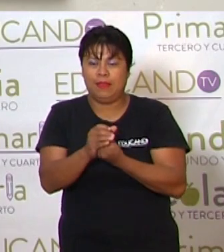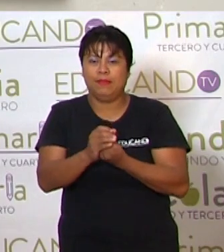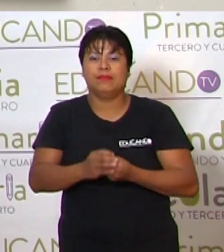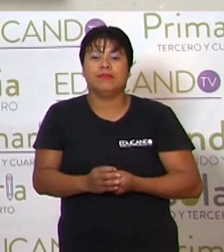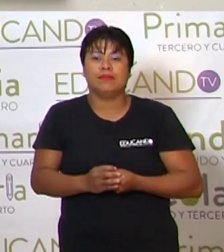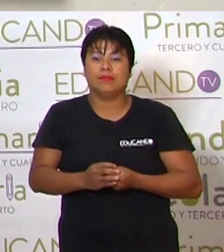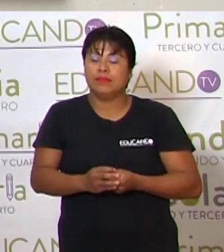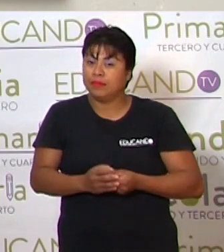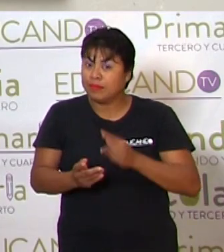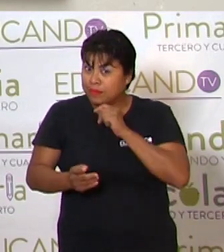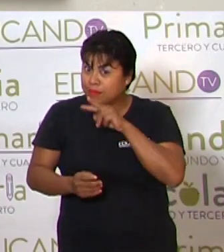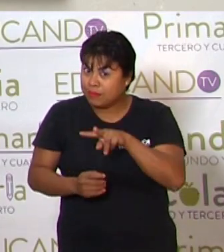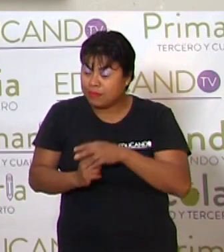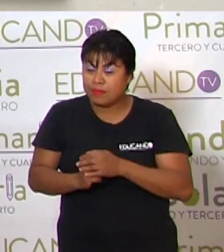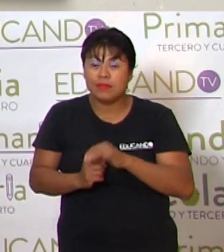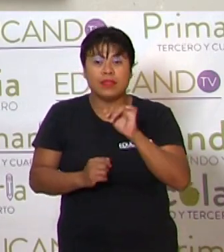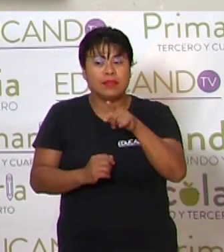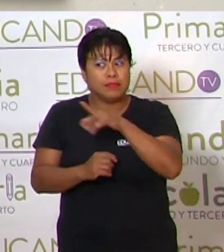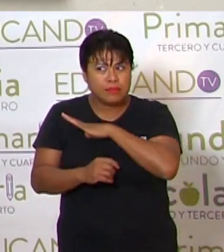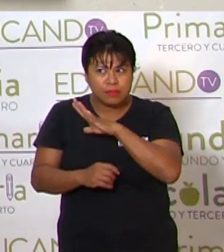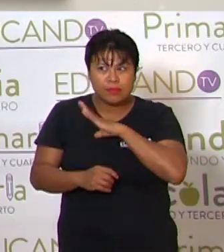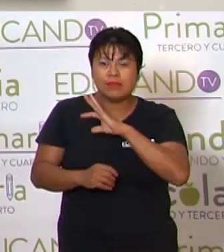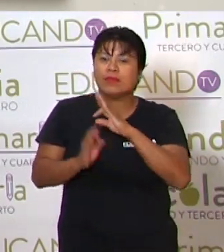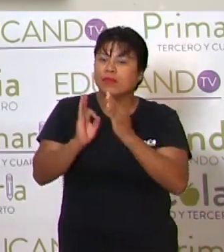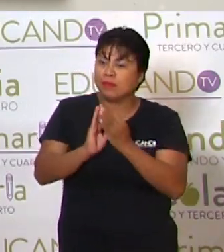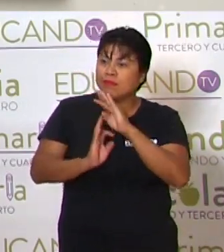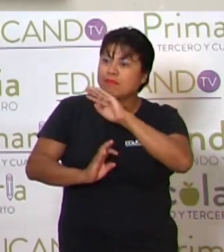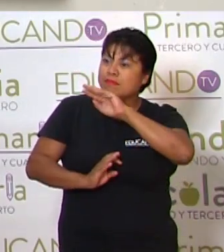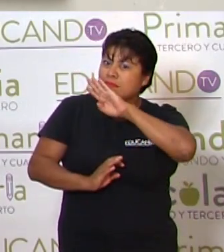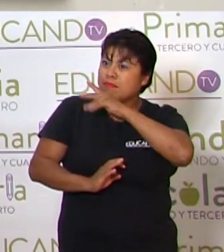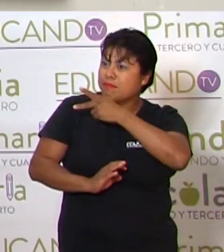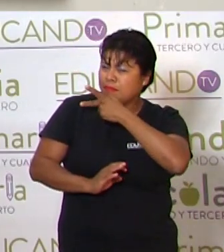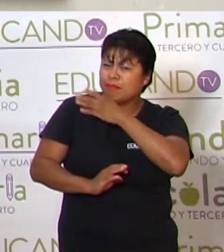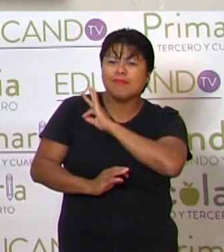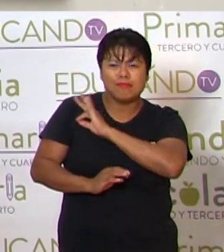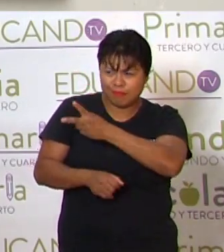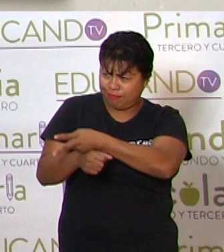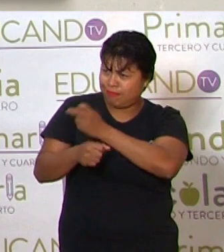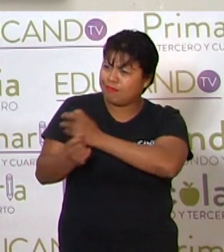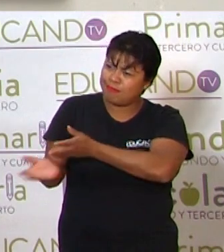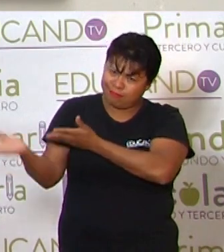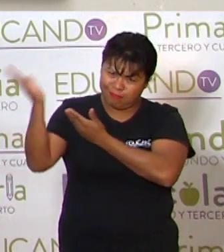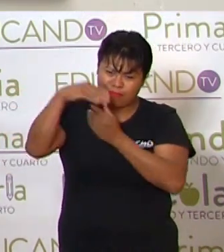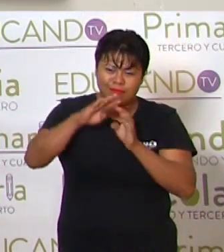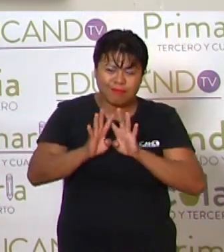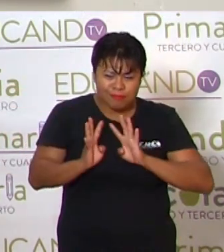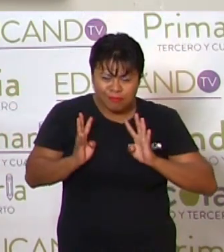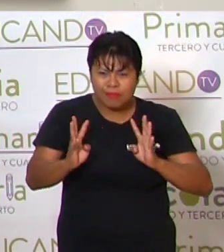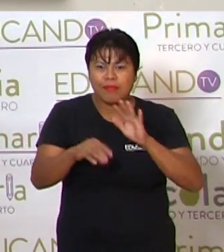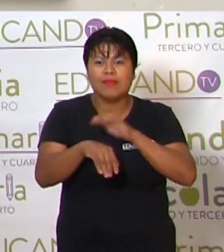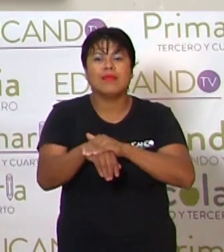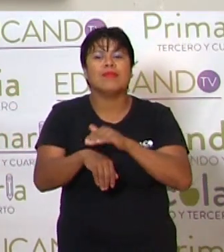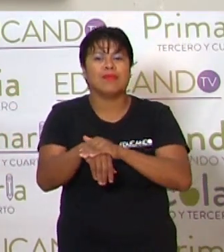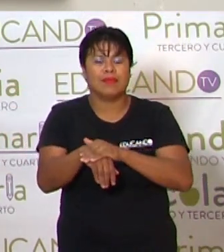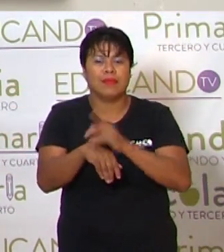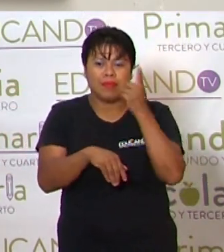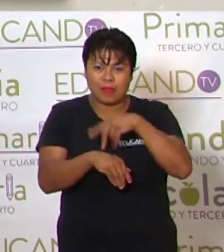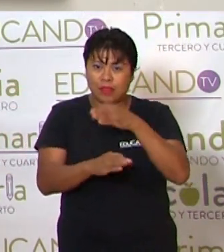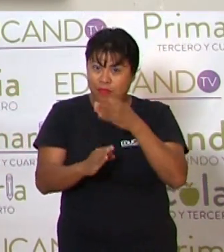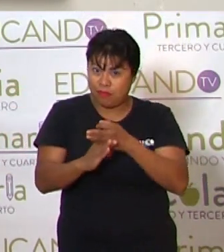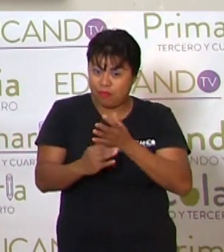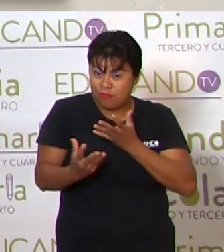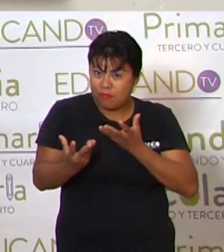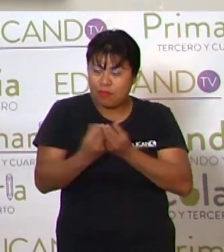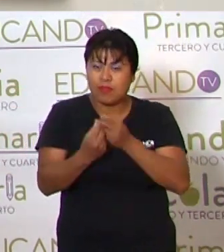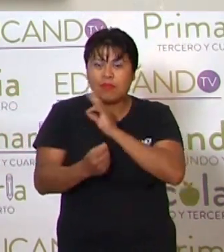minutos. También, si estás cerca papá o mamá, puedes invitarlos o reunirte con tus amigos y amigas para que